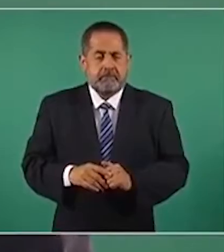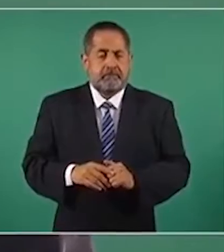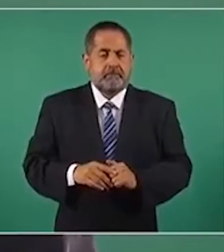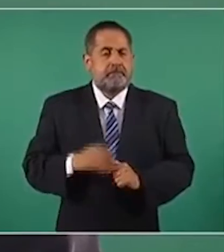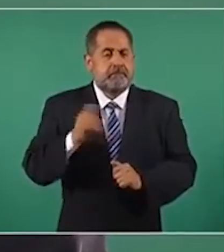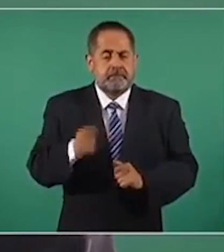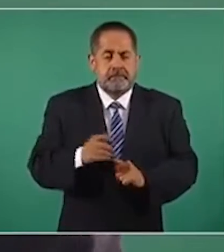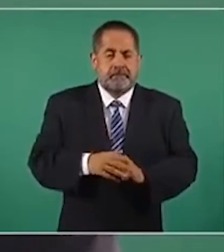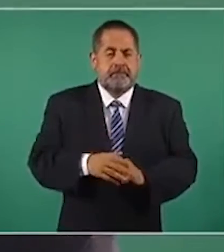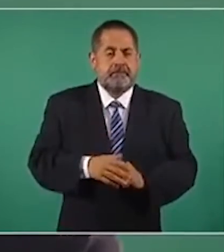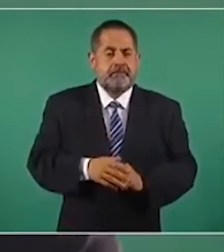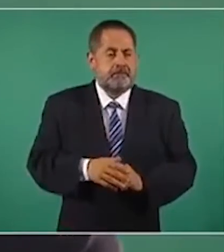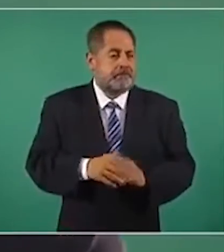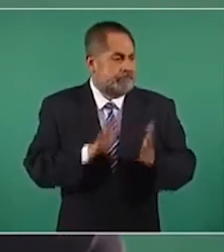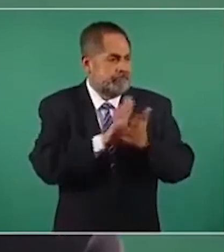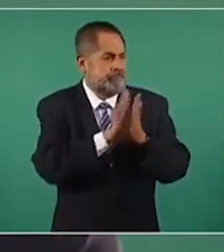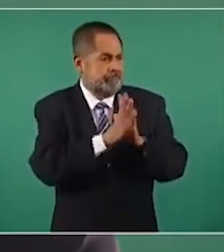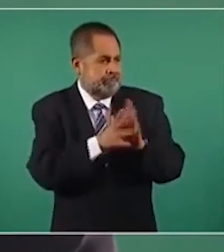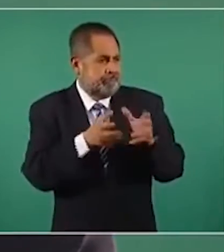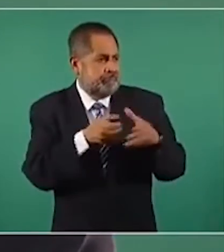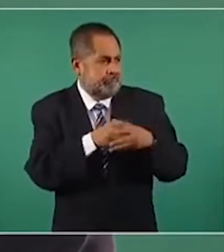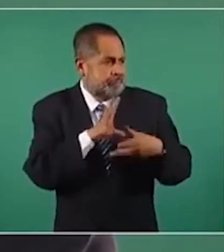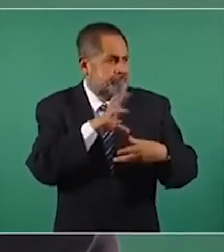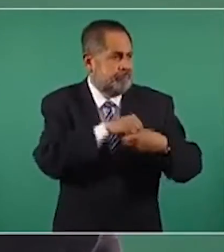No a la delincuencia